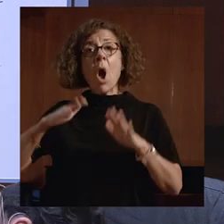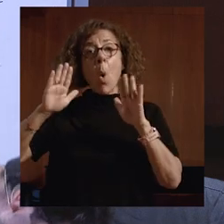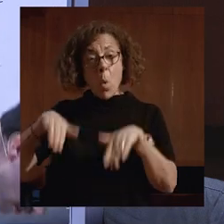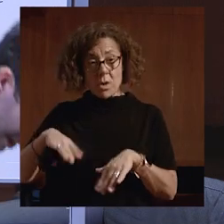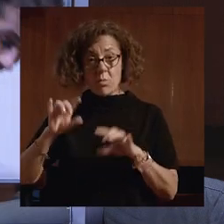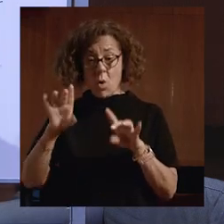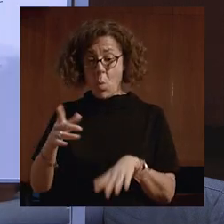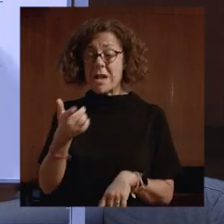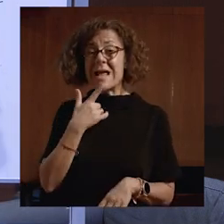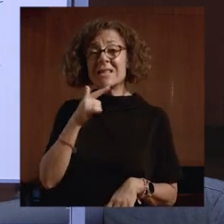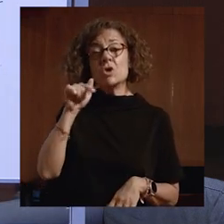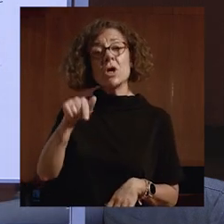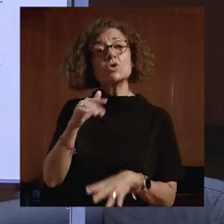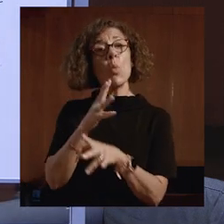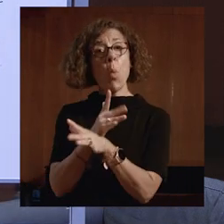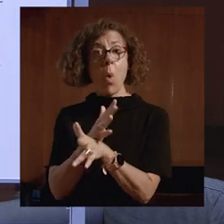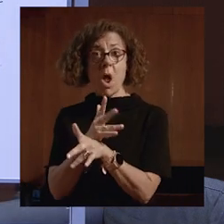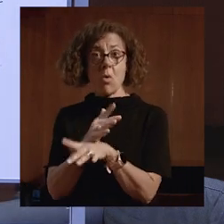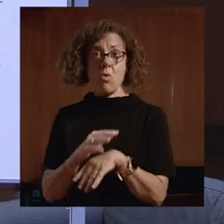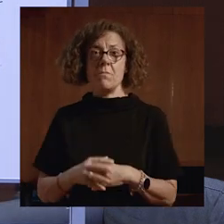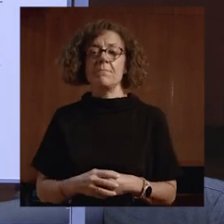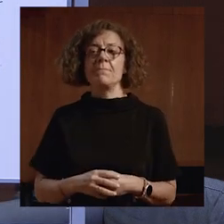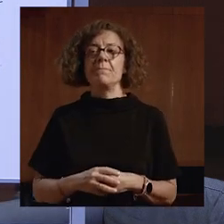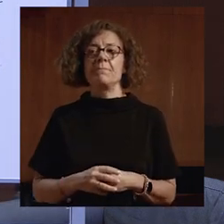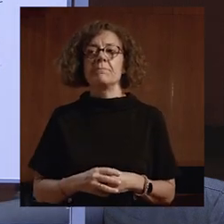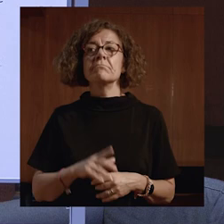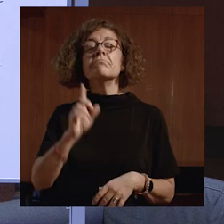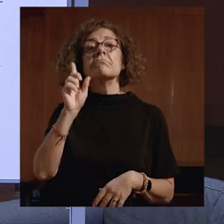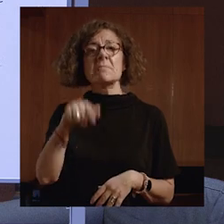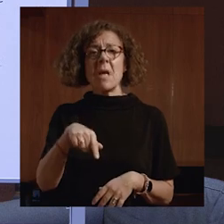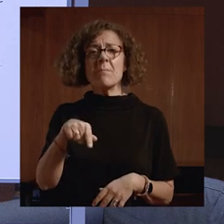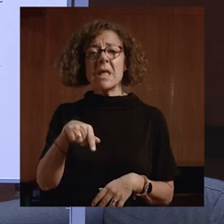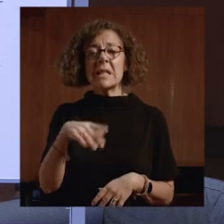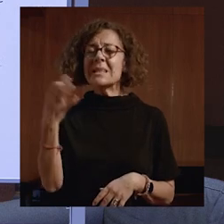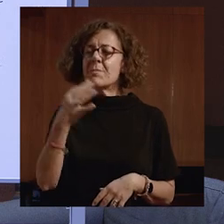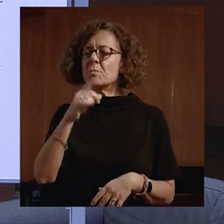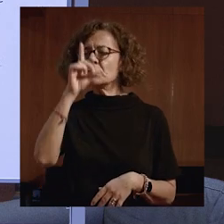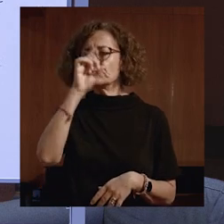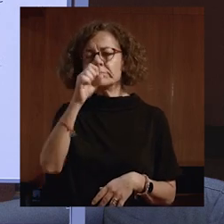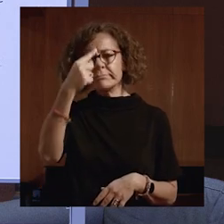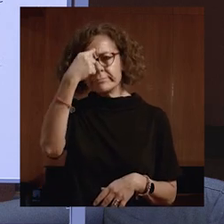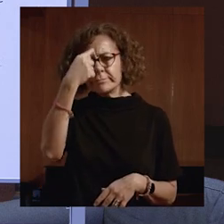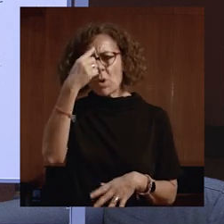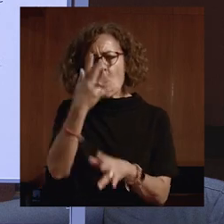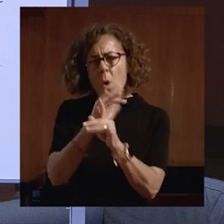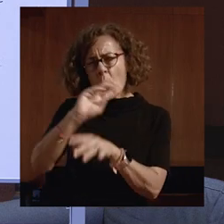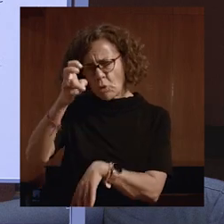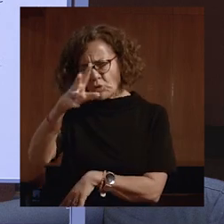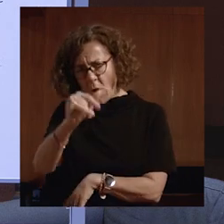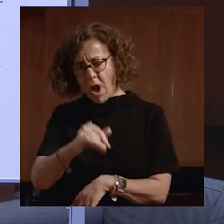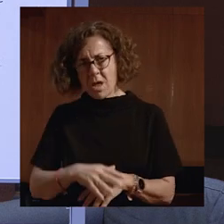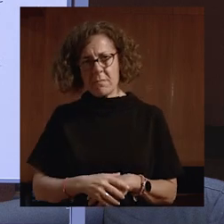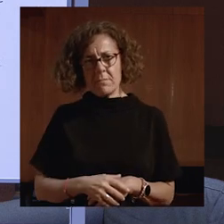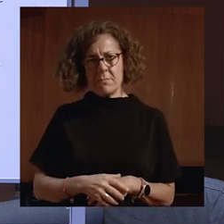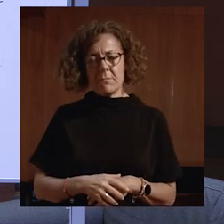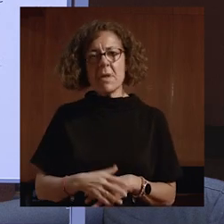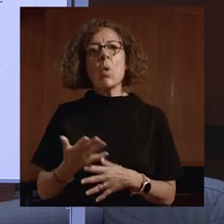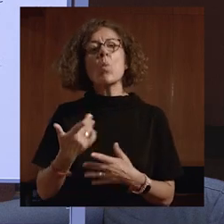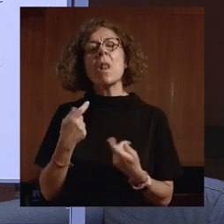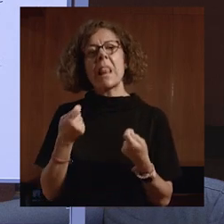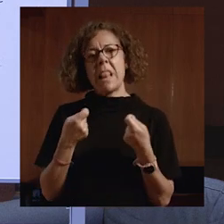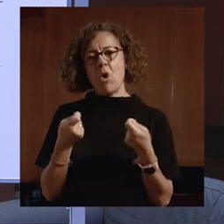que he dicho que esto es un juego, también no podemos olvidar que hay otro juego, que es el del